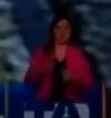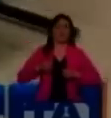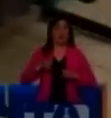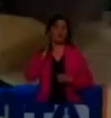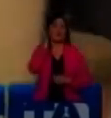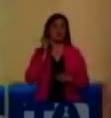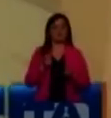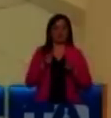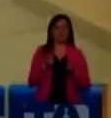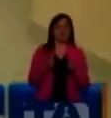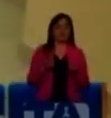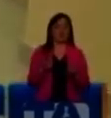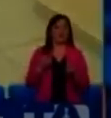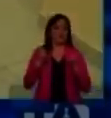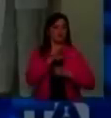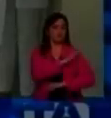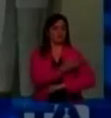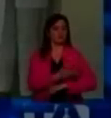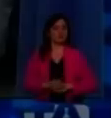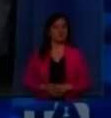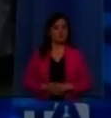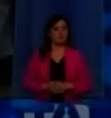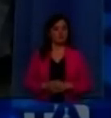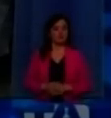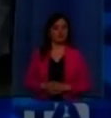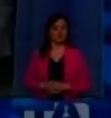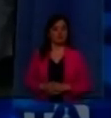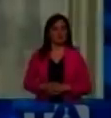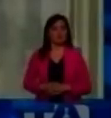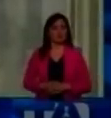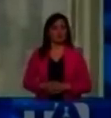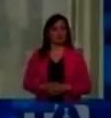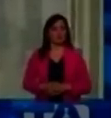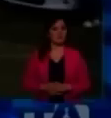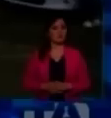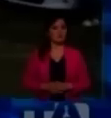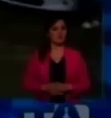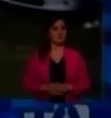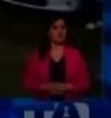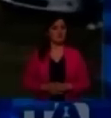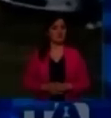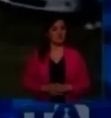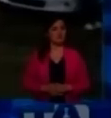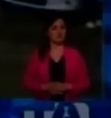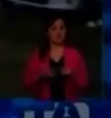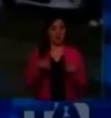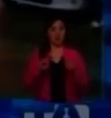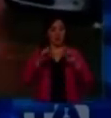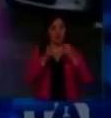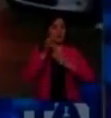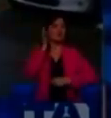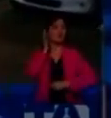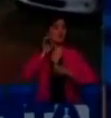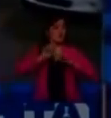empoderamiento. Gina, a lo que está pasando. Precisamente hoy le está pasando a unas mujeres en el Ecuador, pero